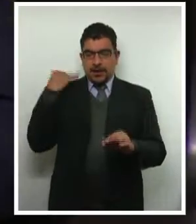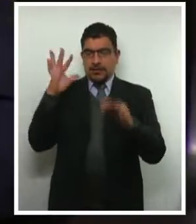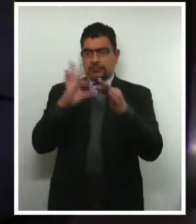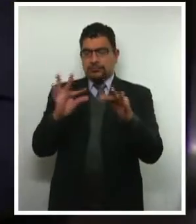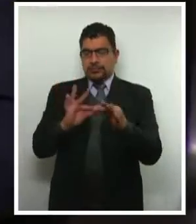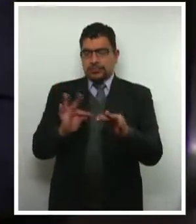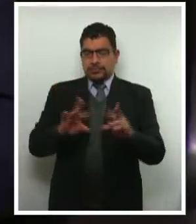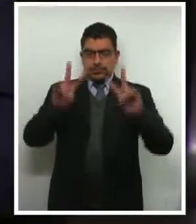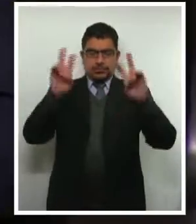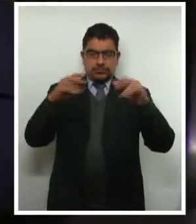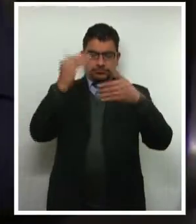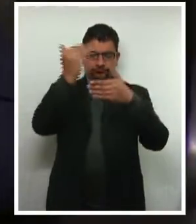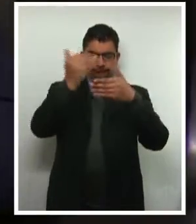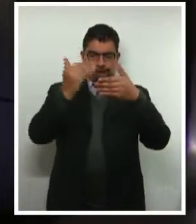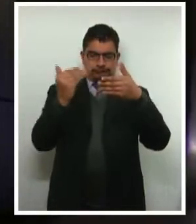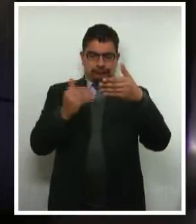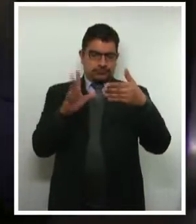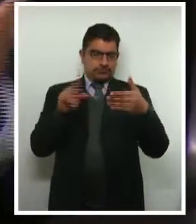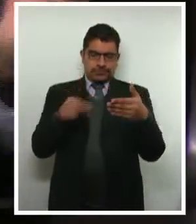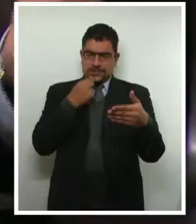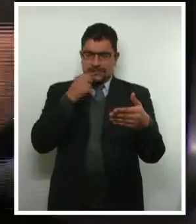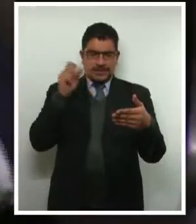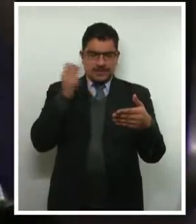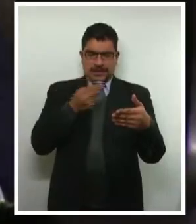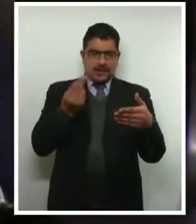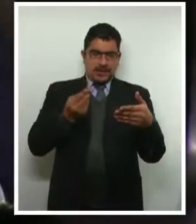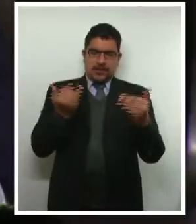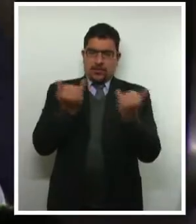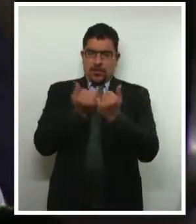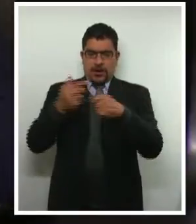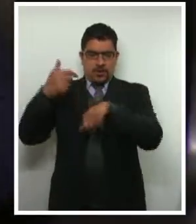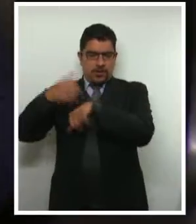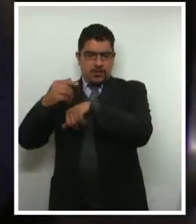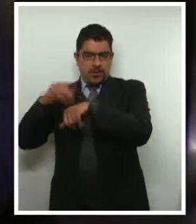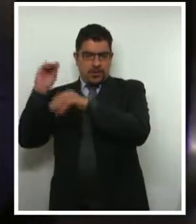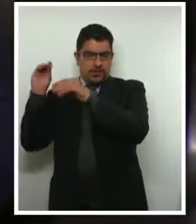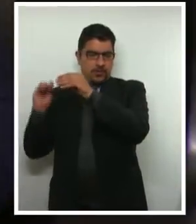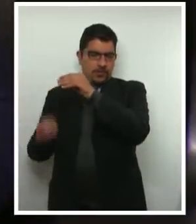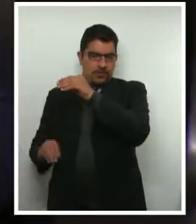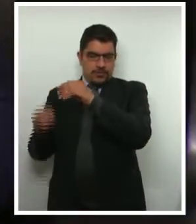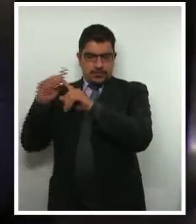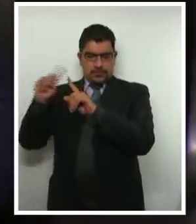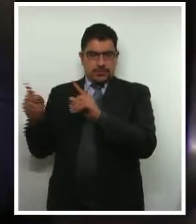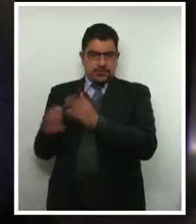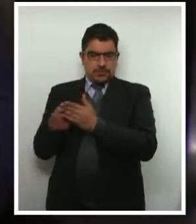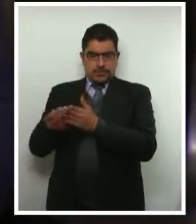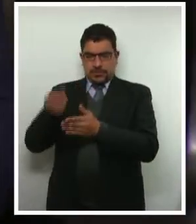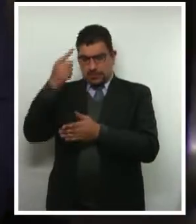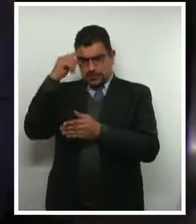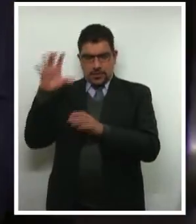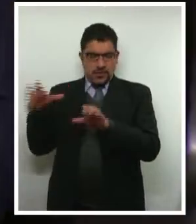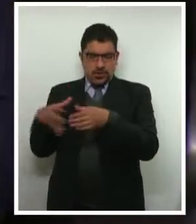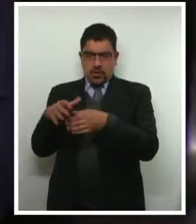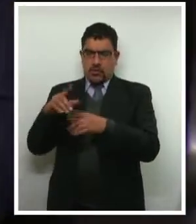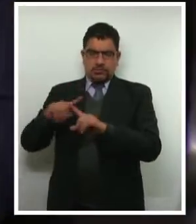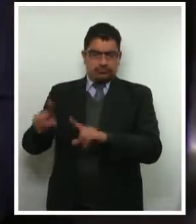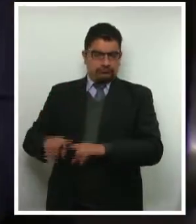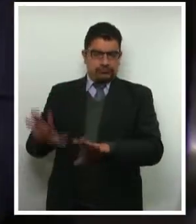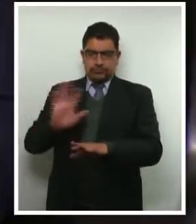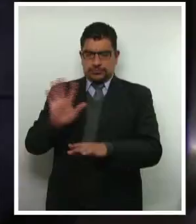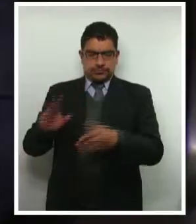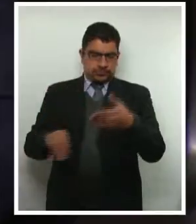refieren en este orden, que no es necesariamente en el numeral que aparecían en los dictámenes de las comisiones,